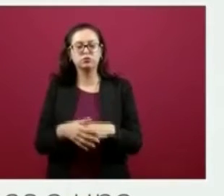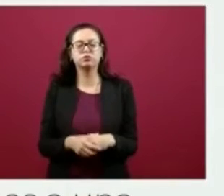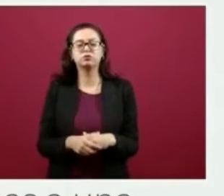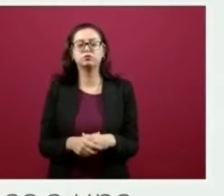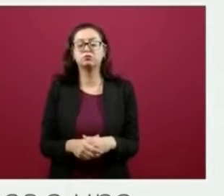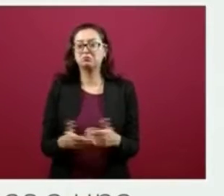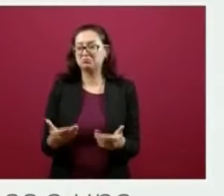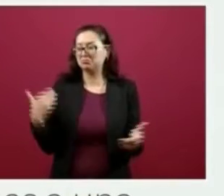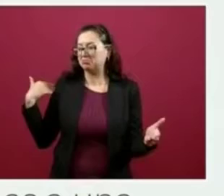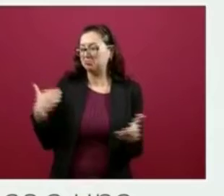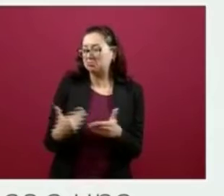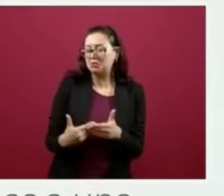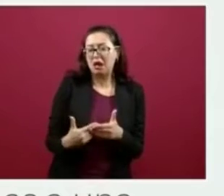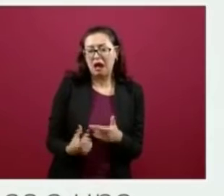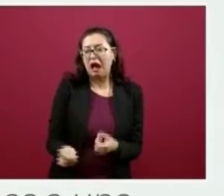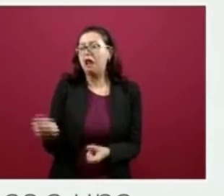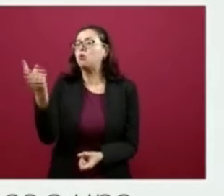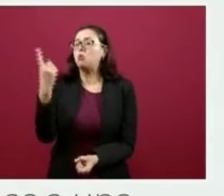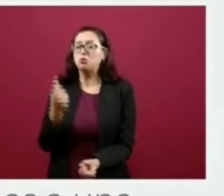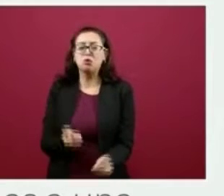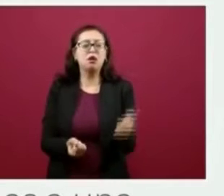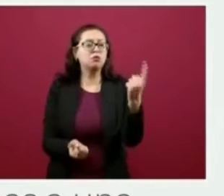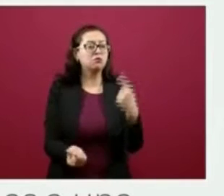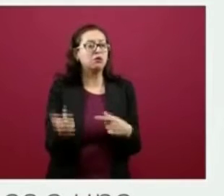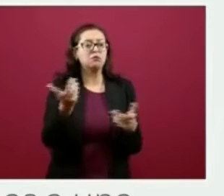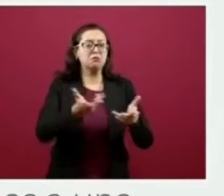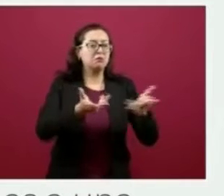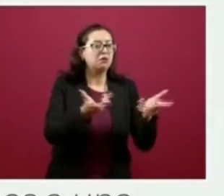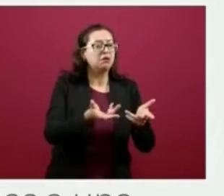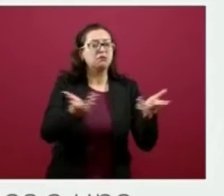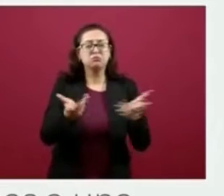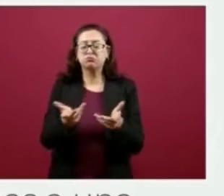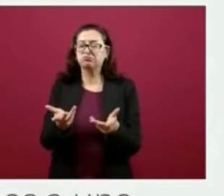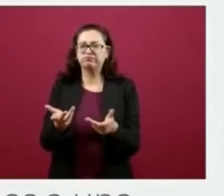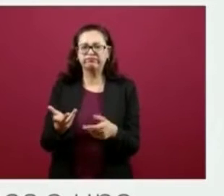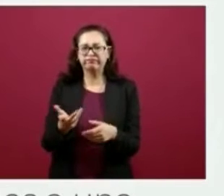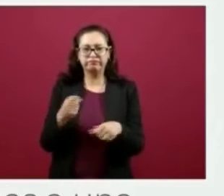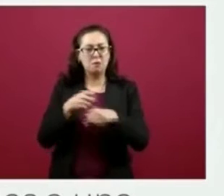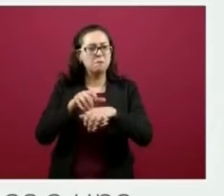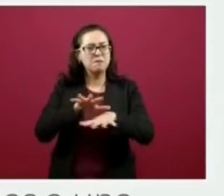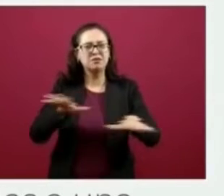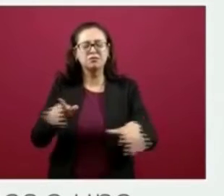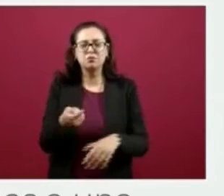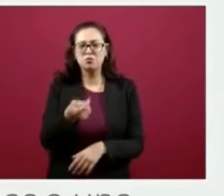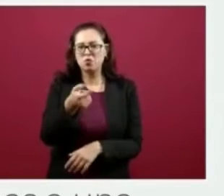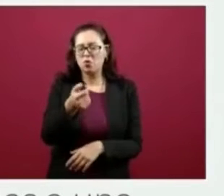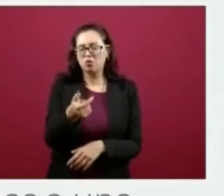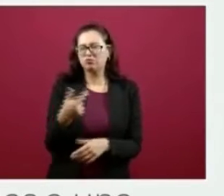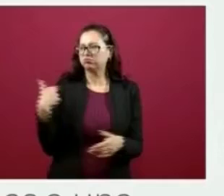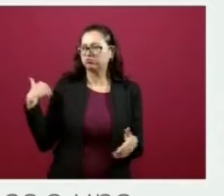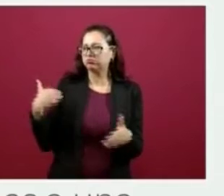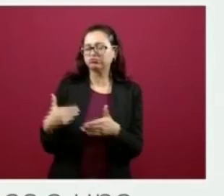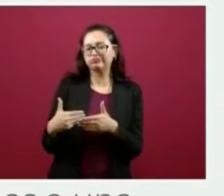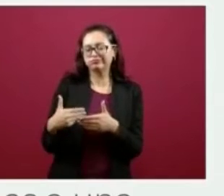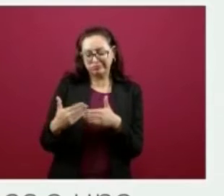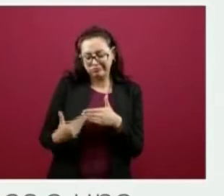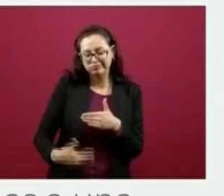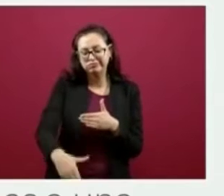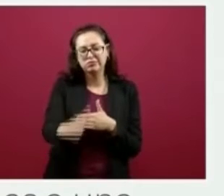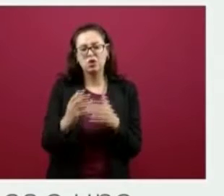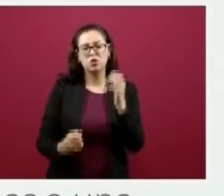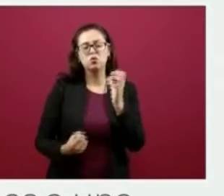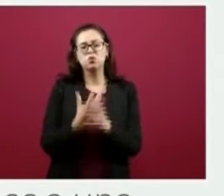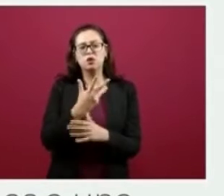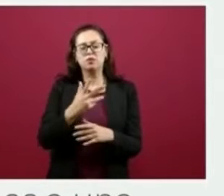sin coordinación. Uno de los grandes retos que como Gobierno tenemos es el desarrollo de una política